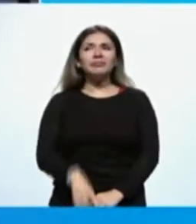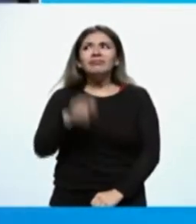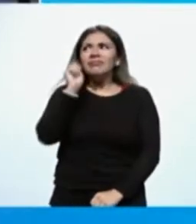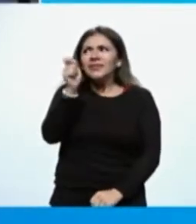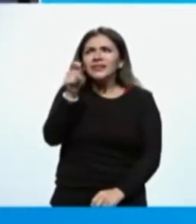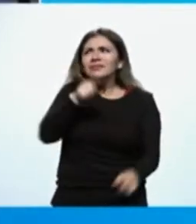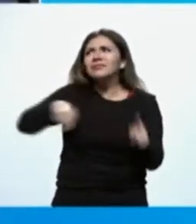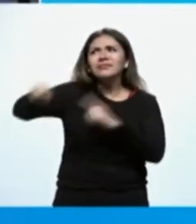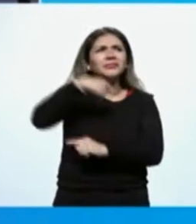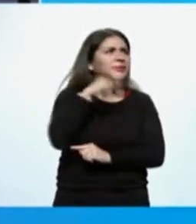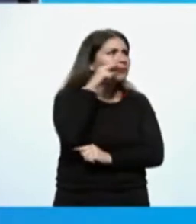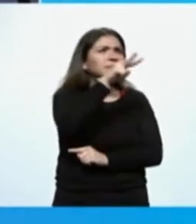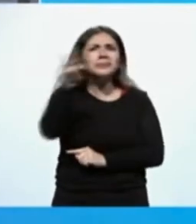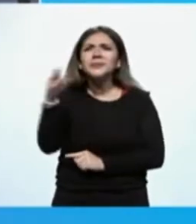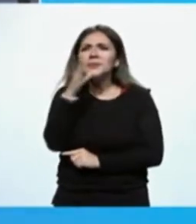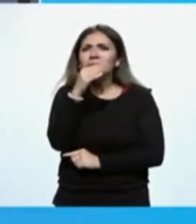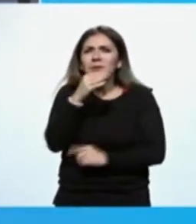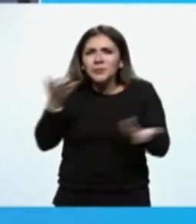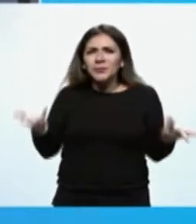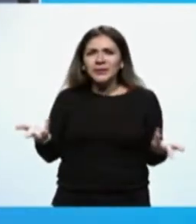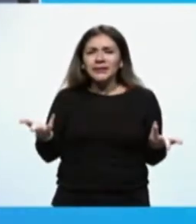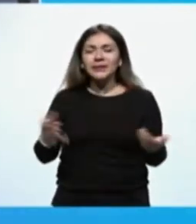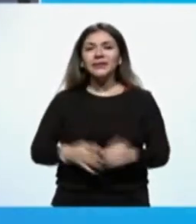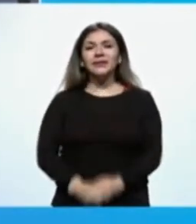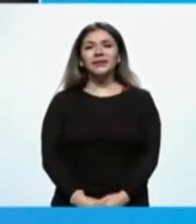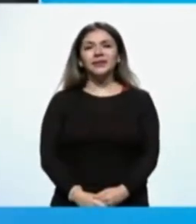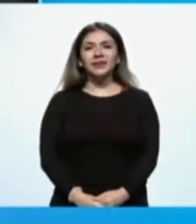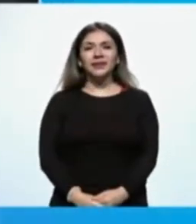Ay, ay, que no puedo verlo.